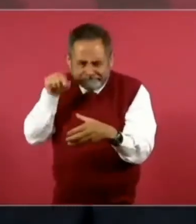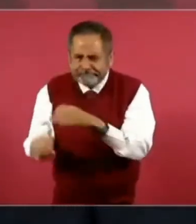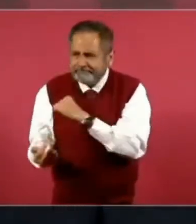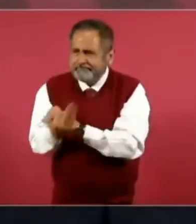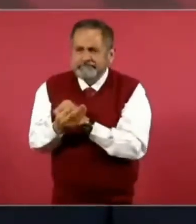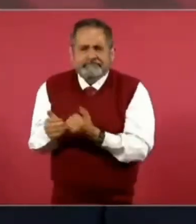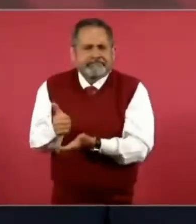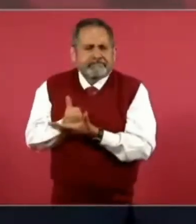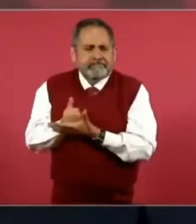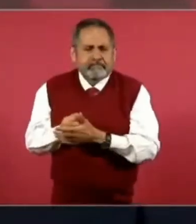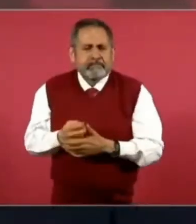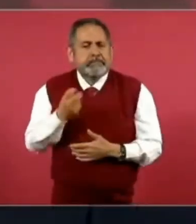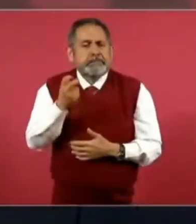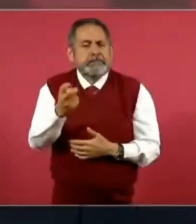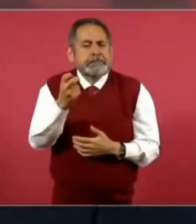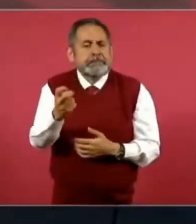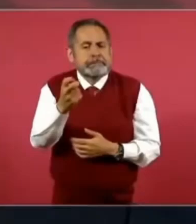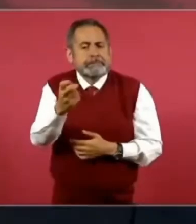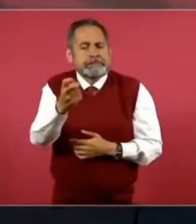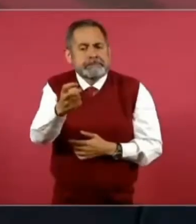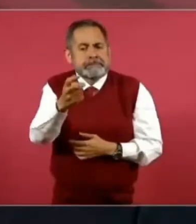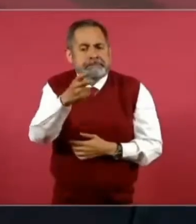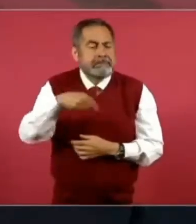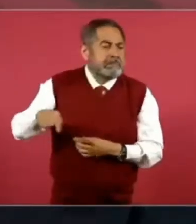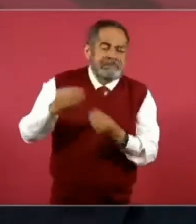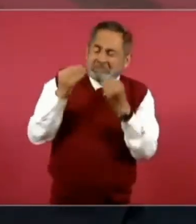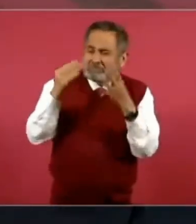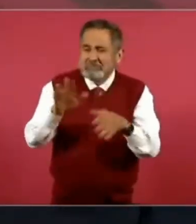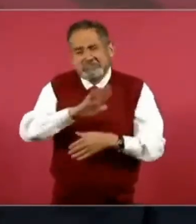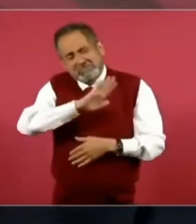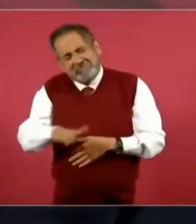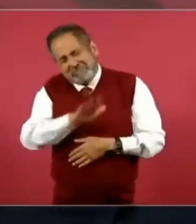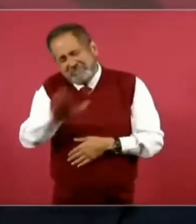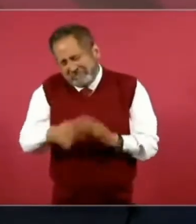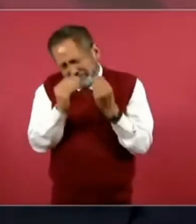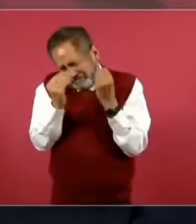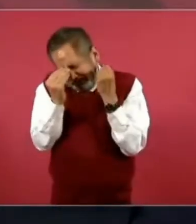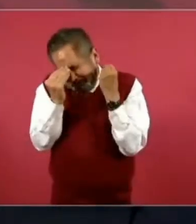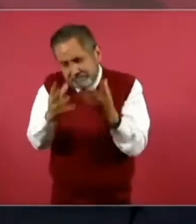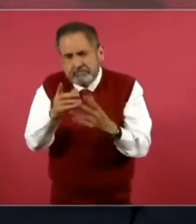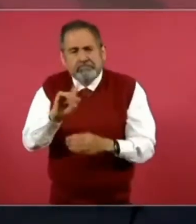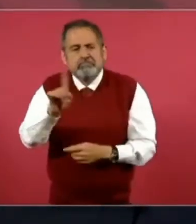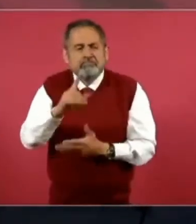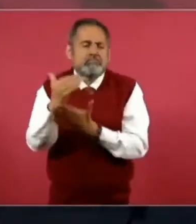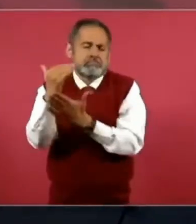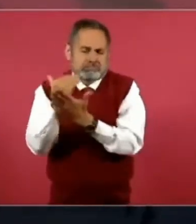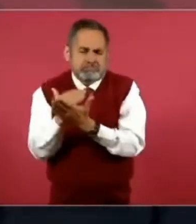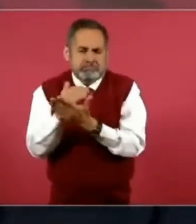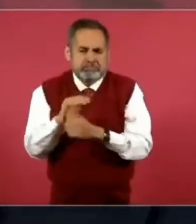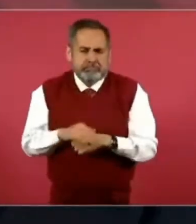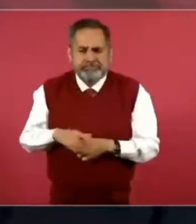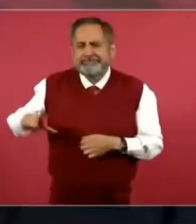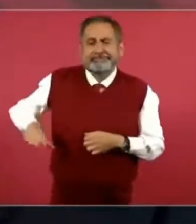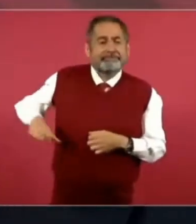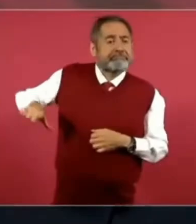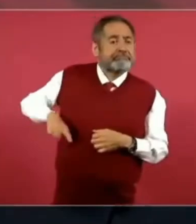Y por eso no tenemos esas muertes. No es el